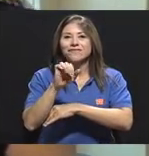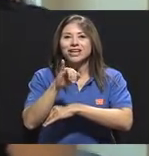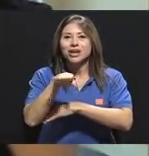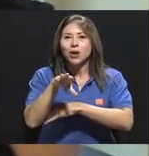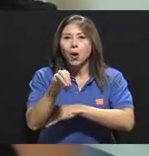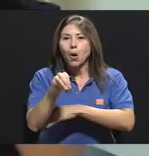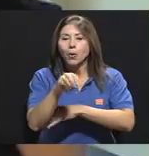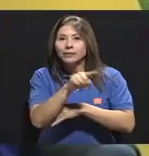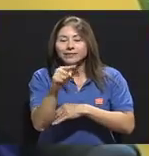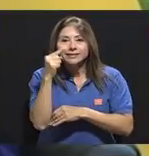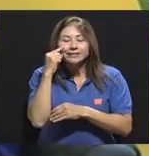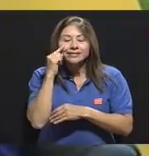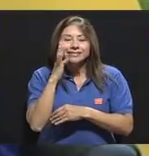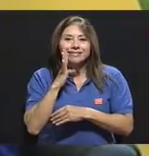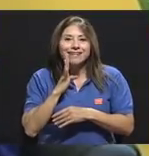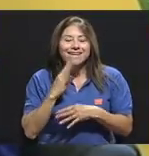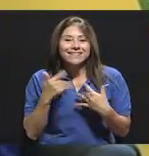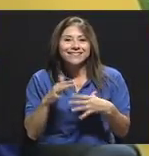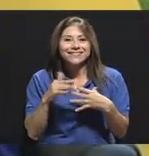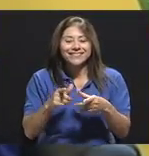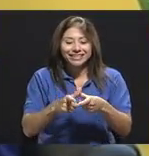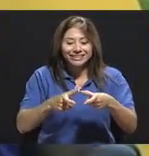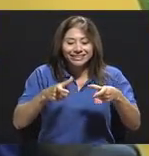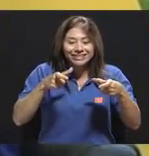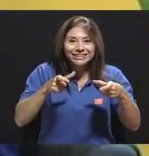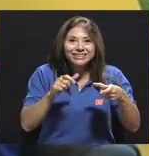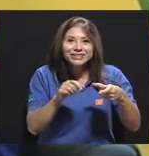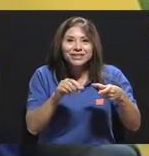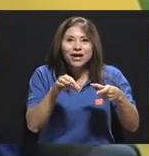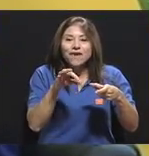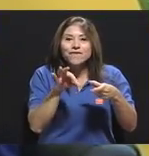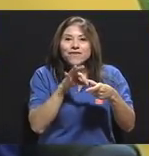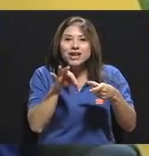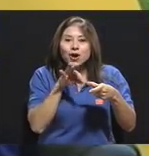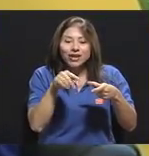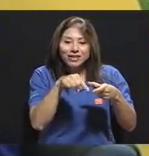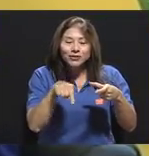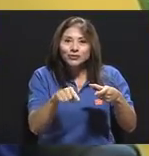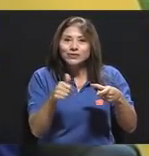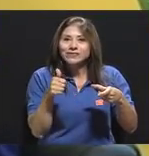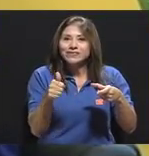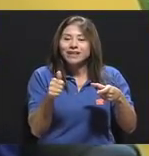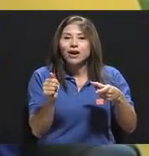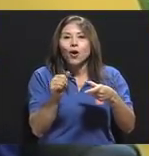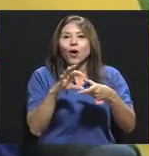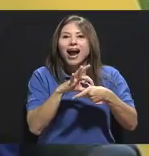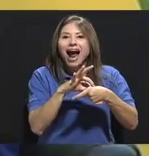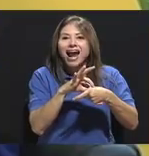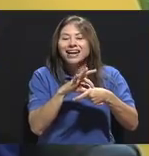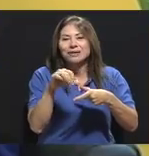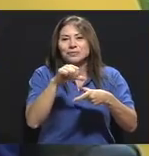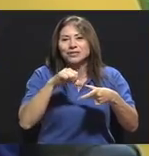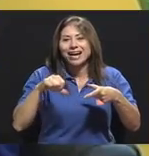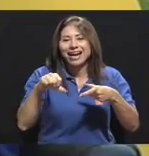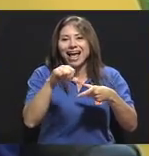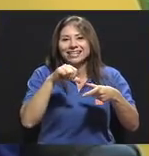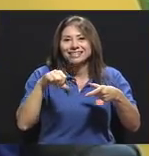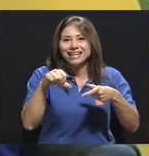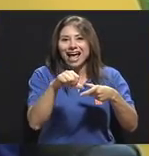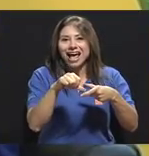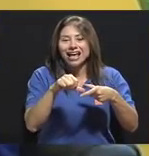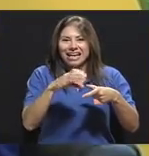los ojos cuando pensamos verdad porque están los frijolitos Pues bueno muy rico verdad Pero están cocinados con una carne usualmente con mucha grasa es hay